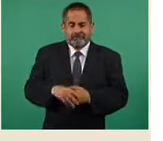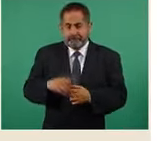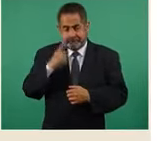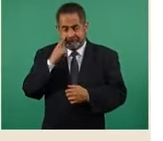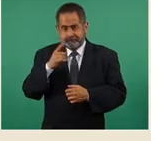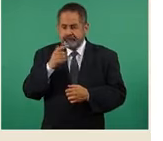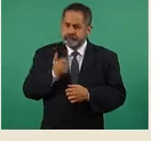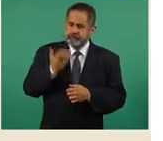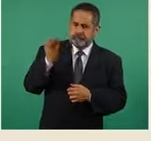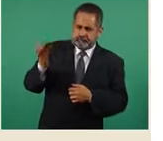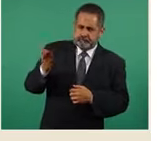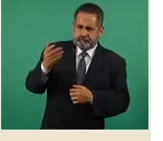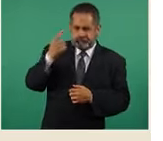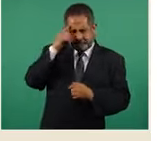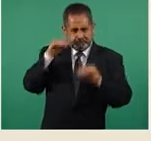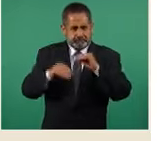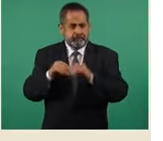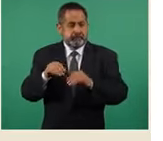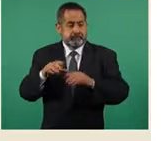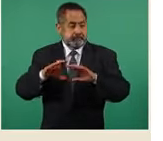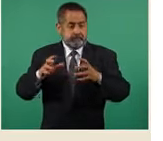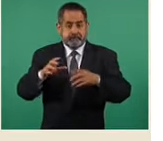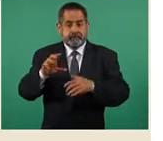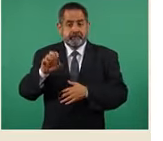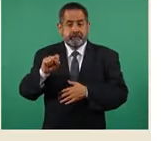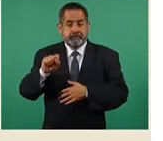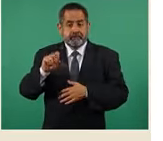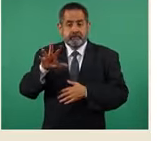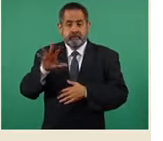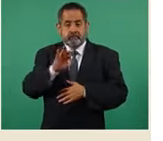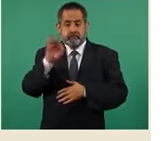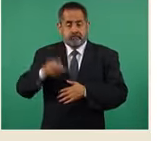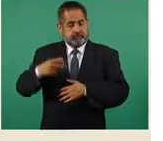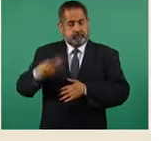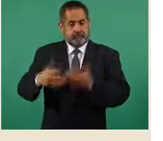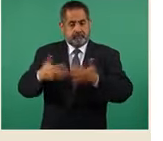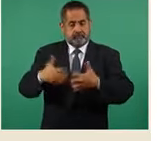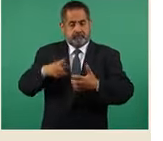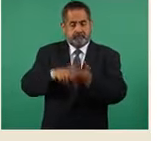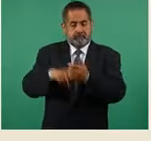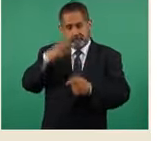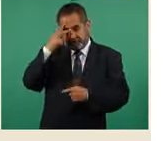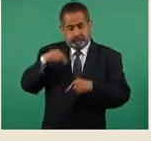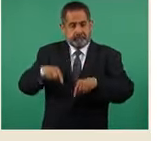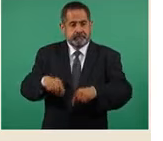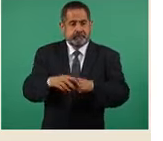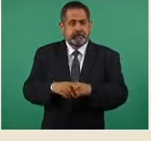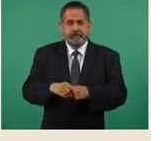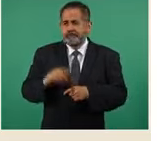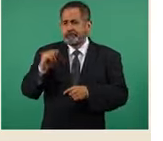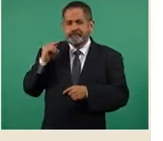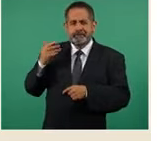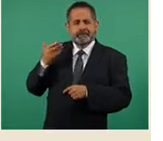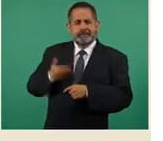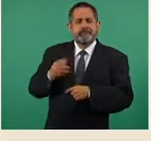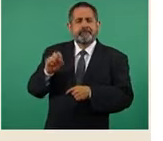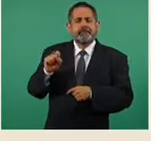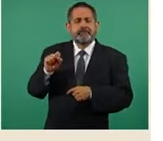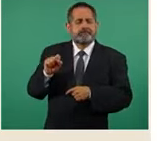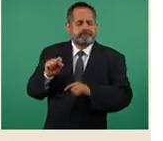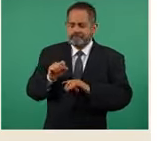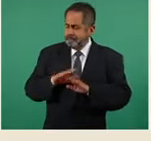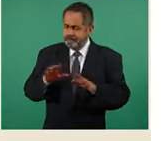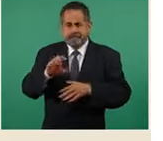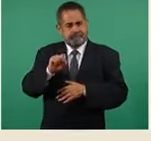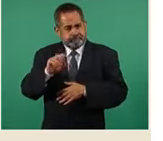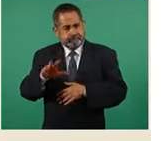habíamos pedido que fuese un 65% de grado de integración. La propuesta del otro grupo llegó apenas a 60, pero en este